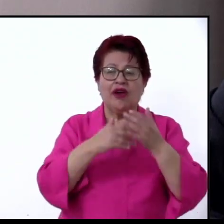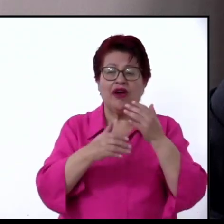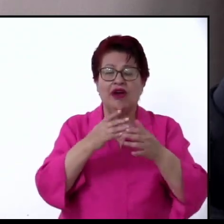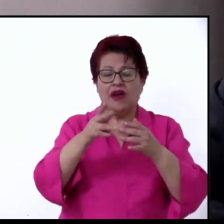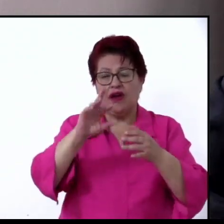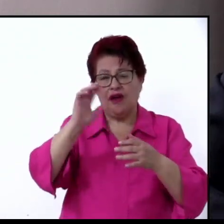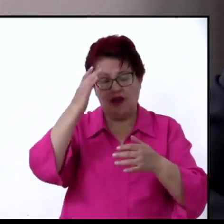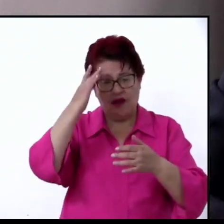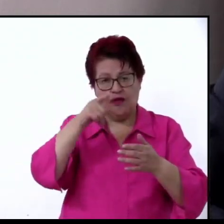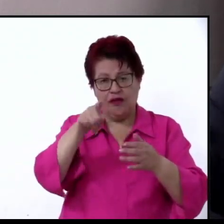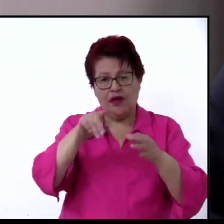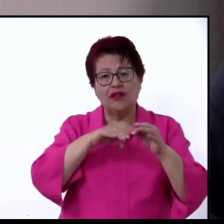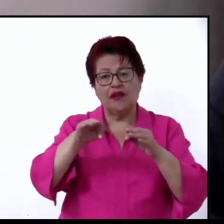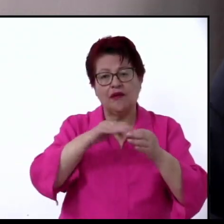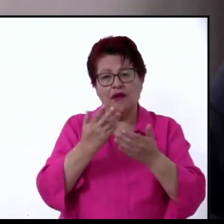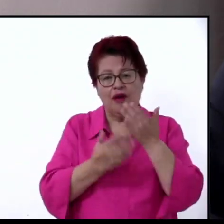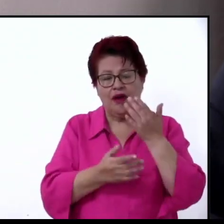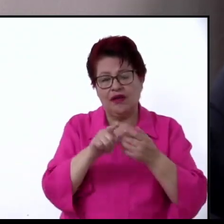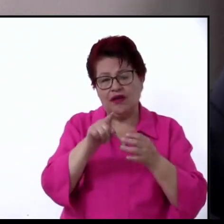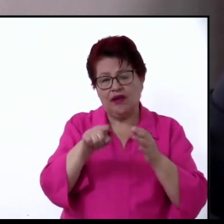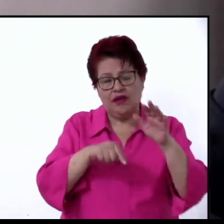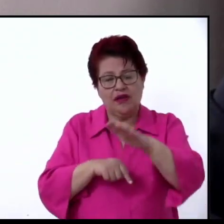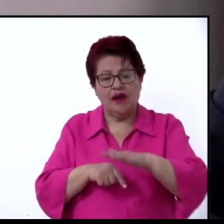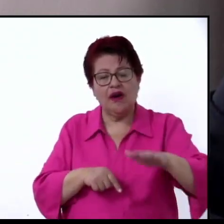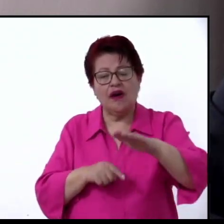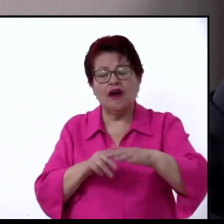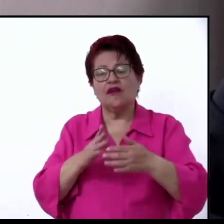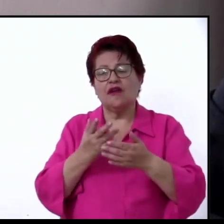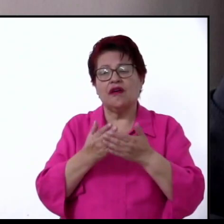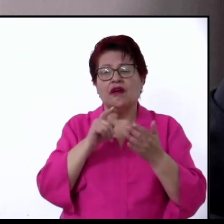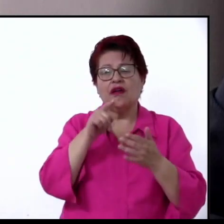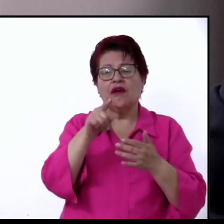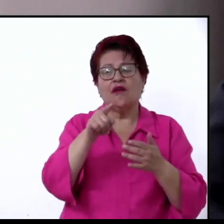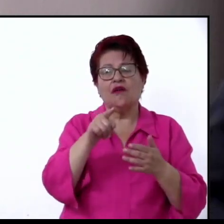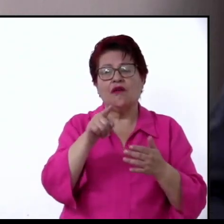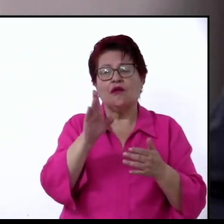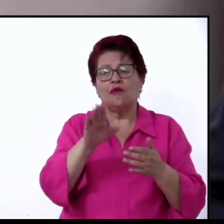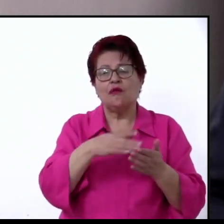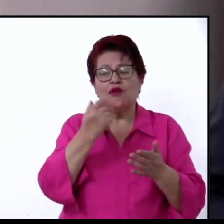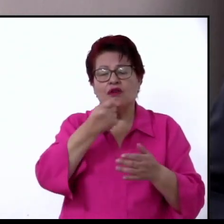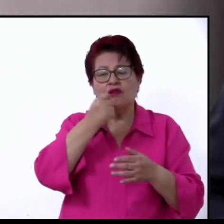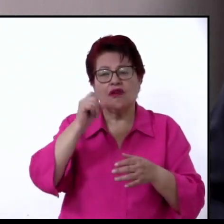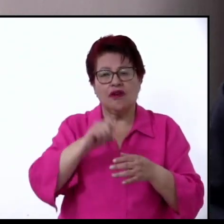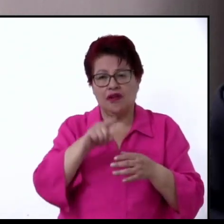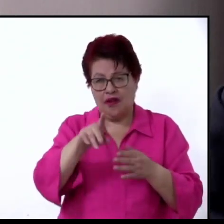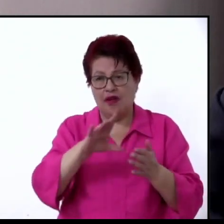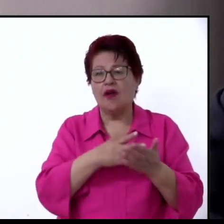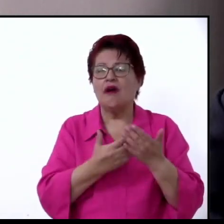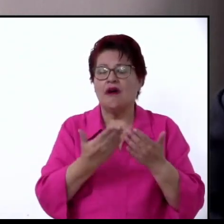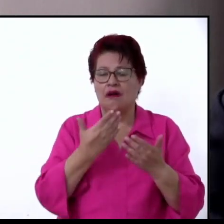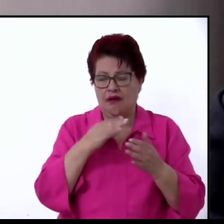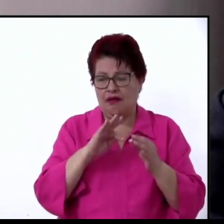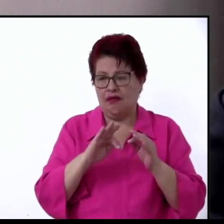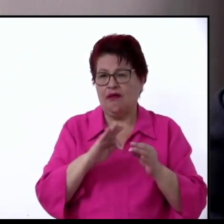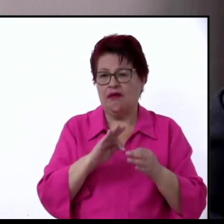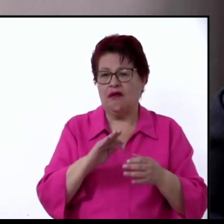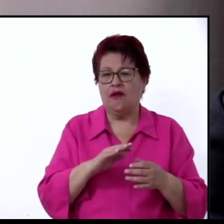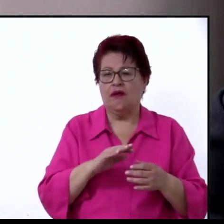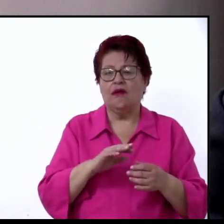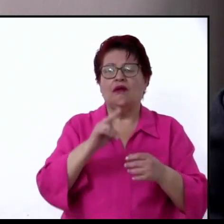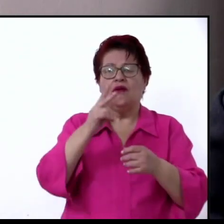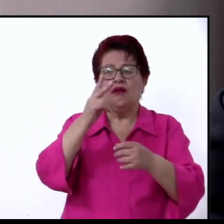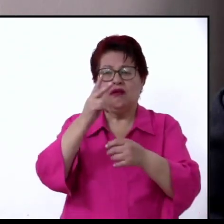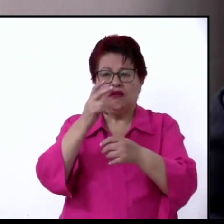quiero reconocer el trabajo que hace esa área bajo su secretaría. Otro aspecto que